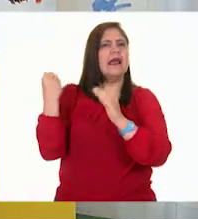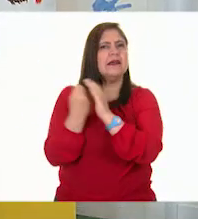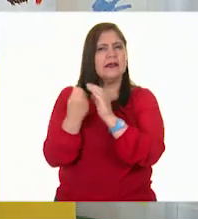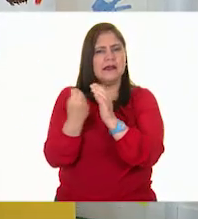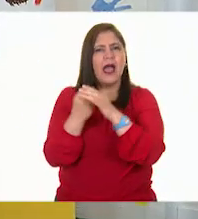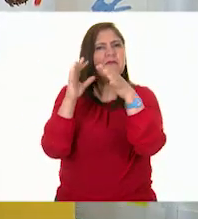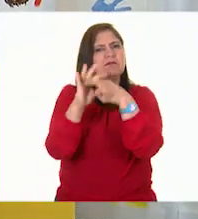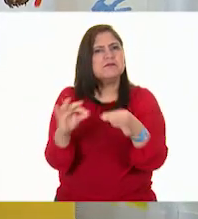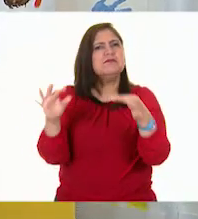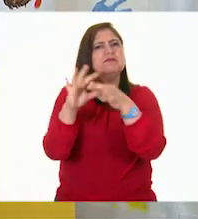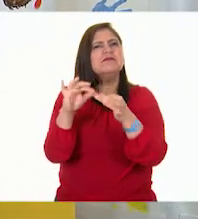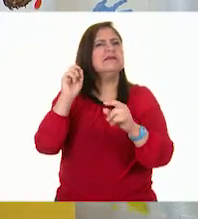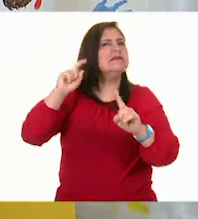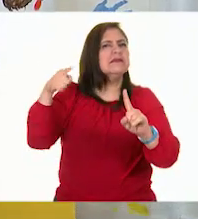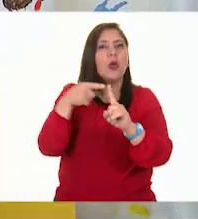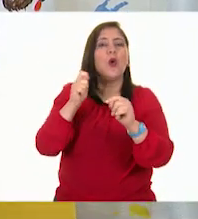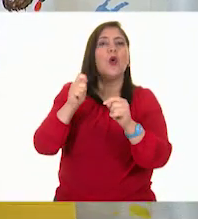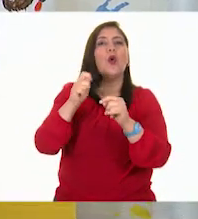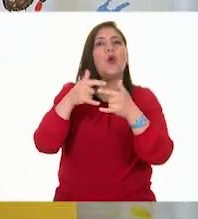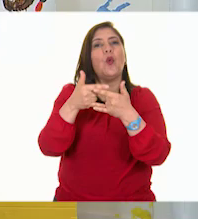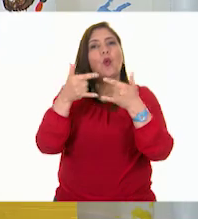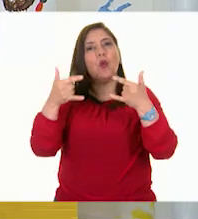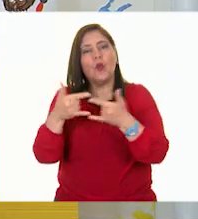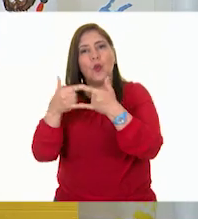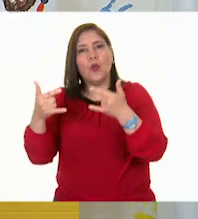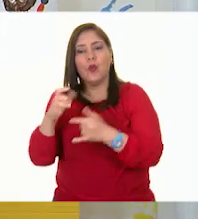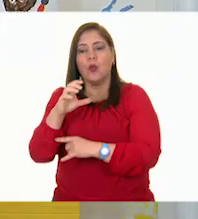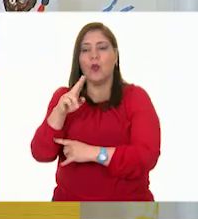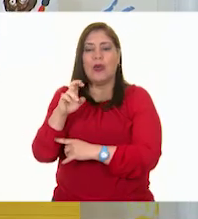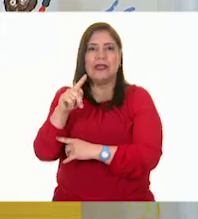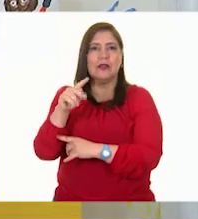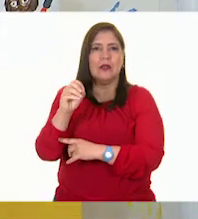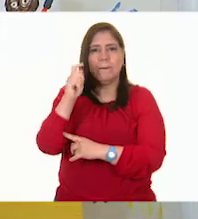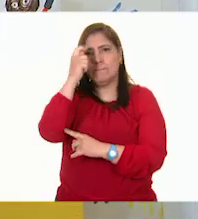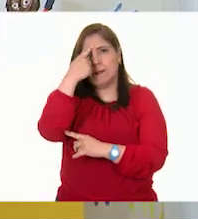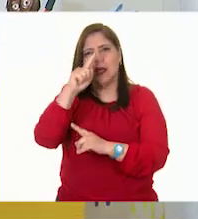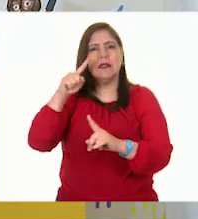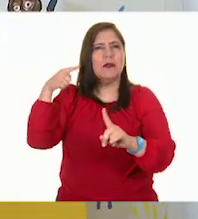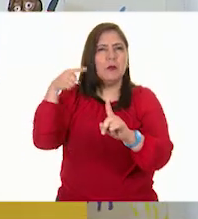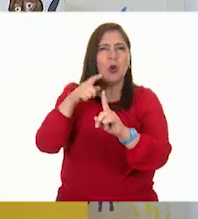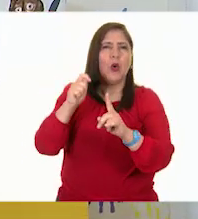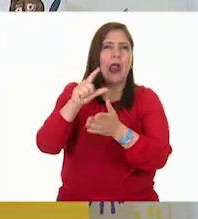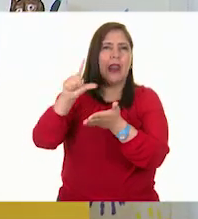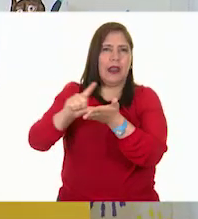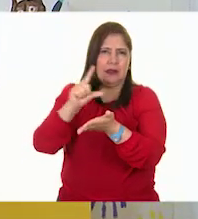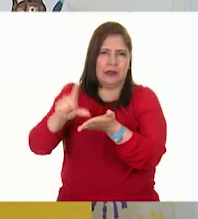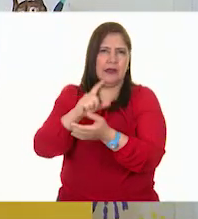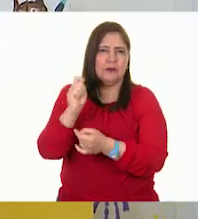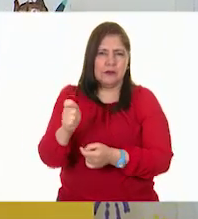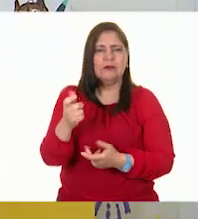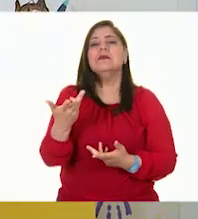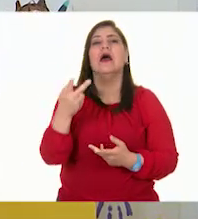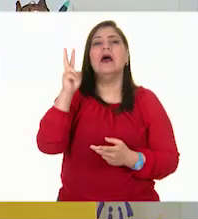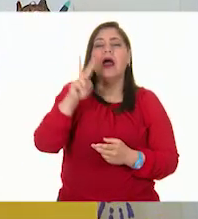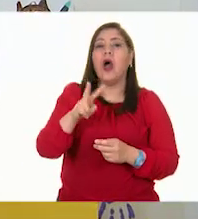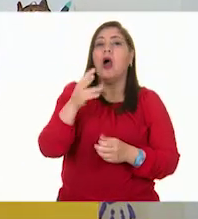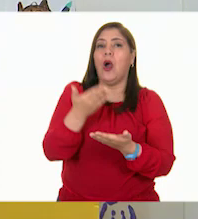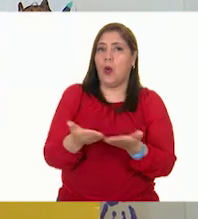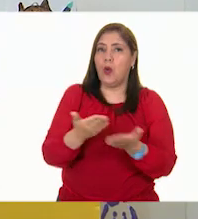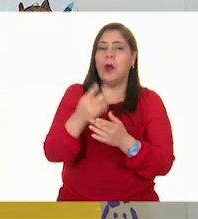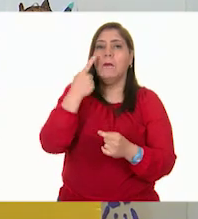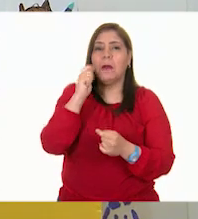hablamos acerca de los cuentos, ¿verdad? Que son parte del género literario, pero en esta ocasión vamos a leer,